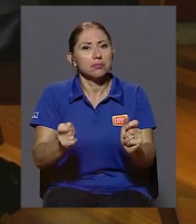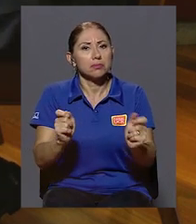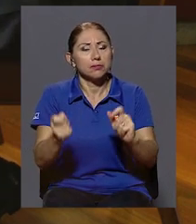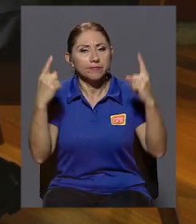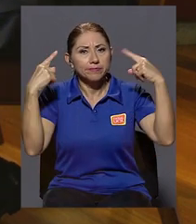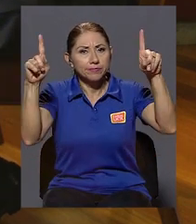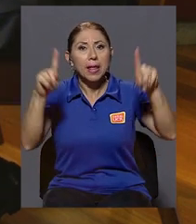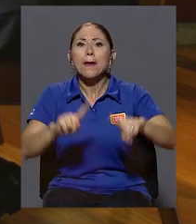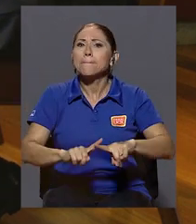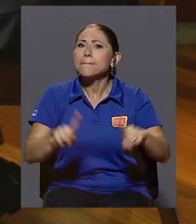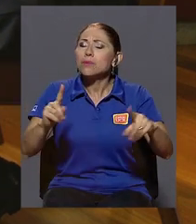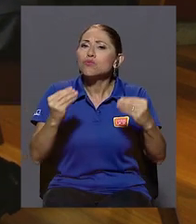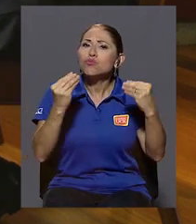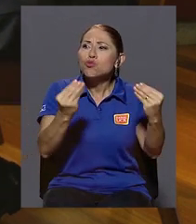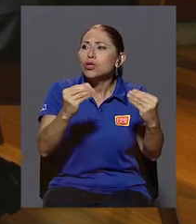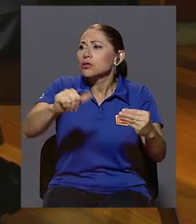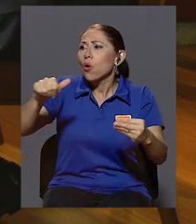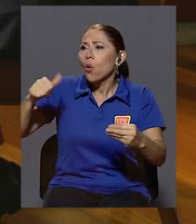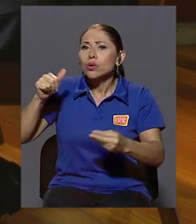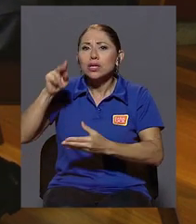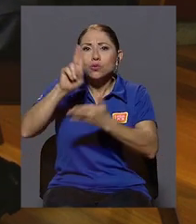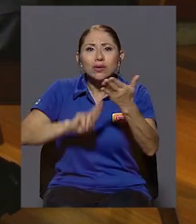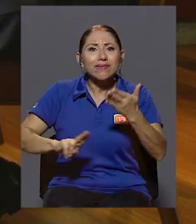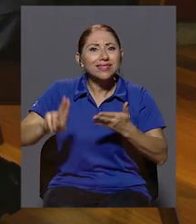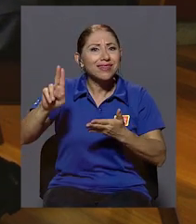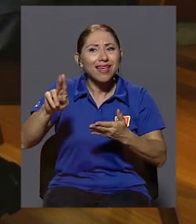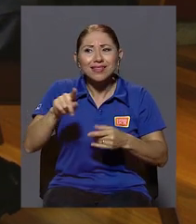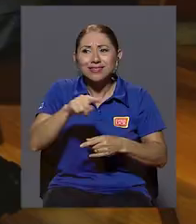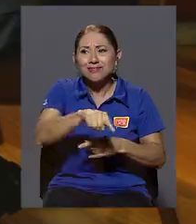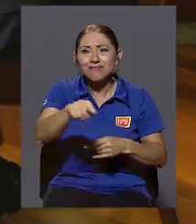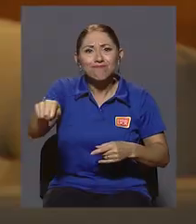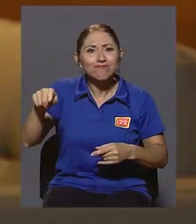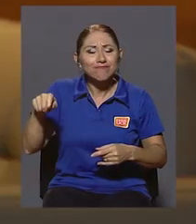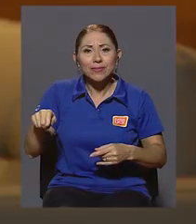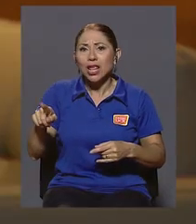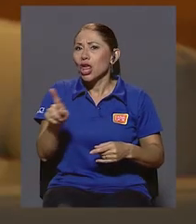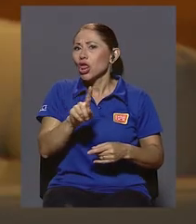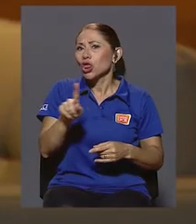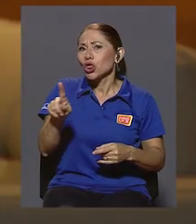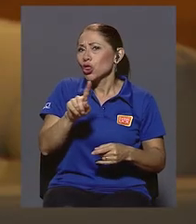este objetivo. Pero hay muchas otras universidades que creo que no están